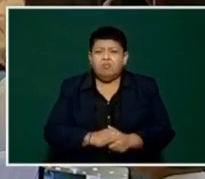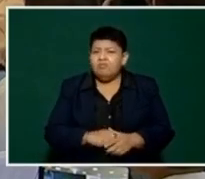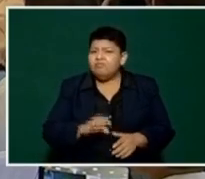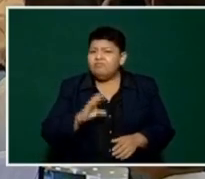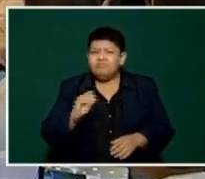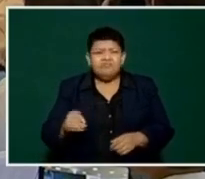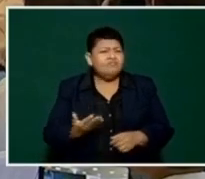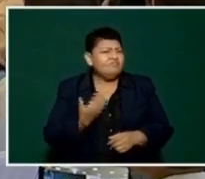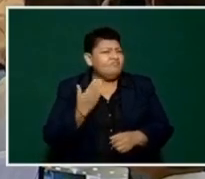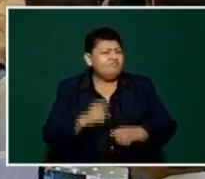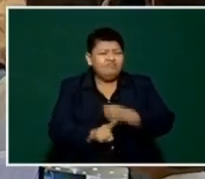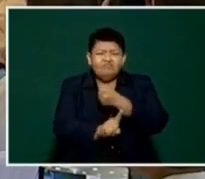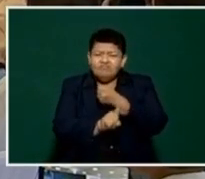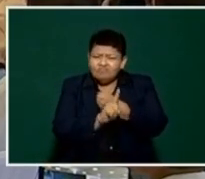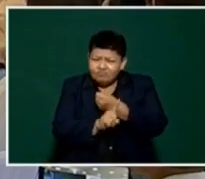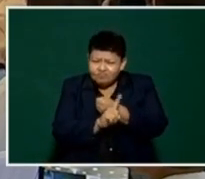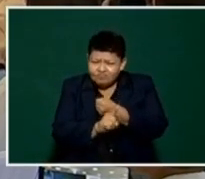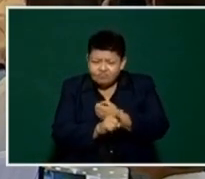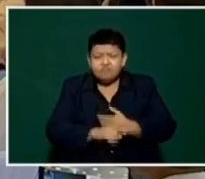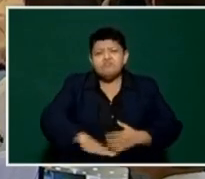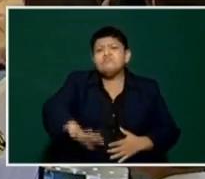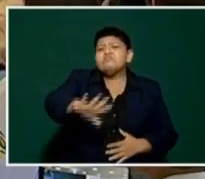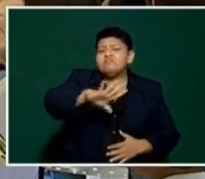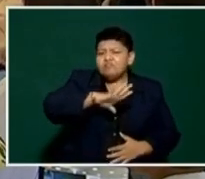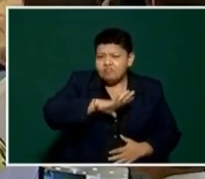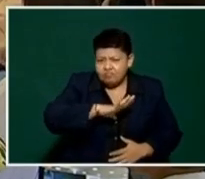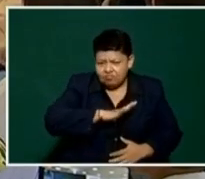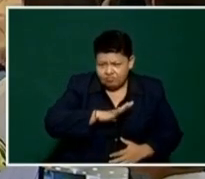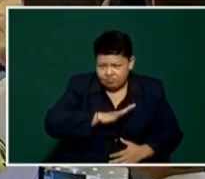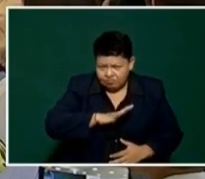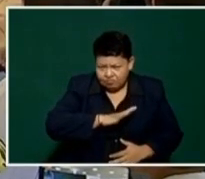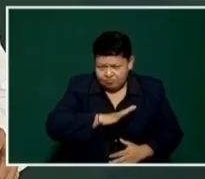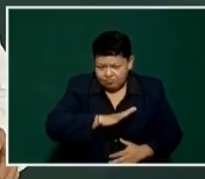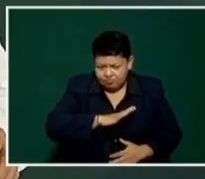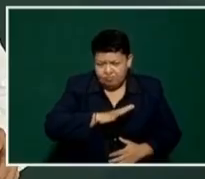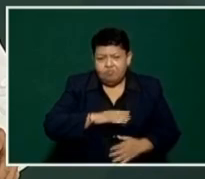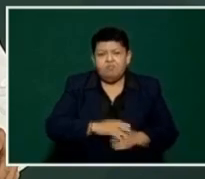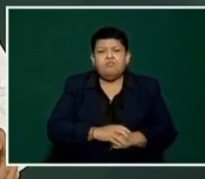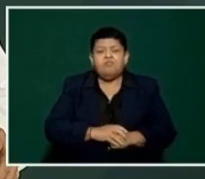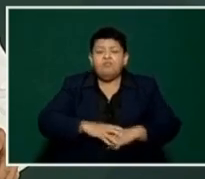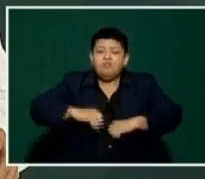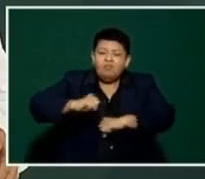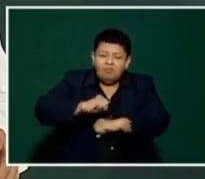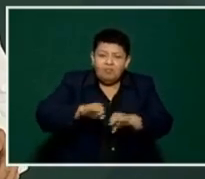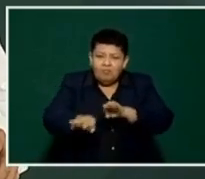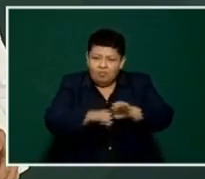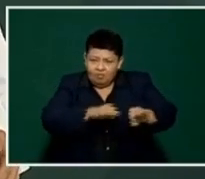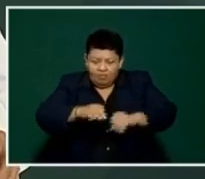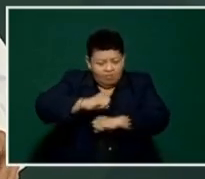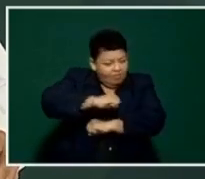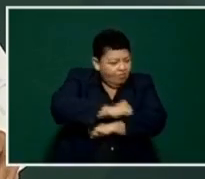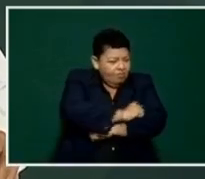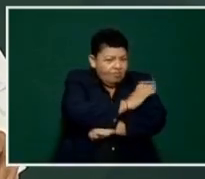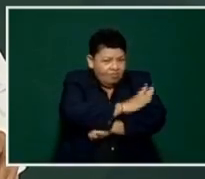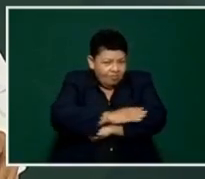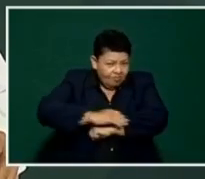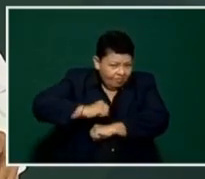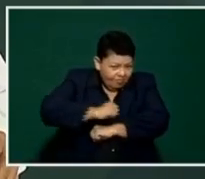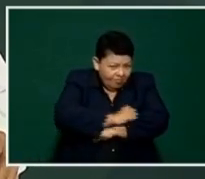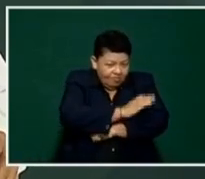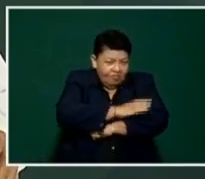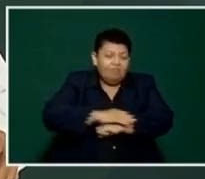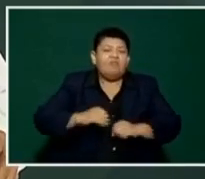la ha habido en los servicios que se dan en la playa principalmente los